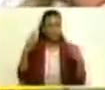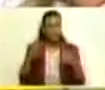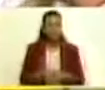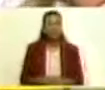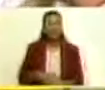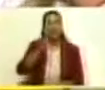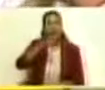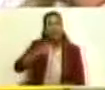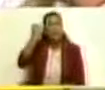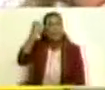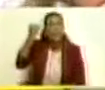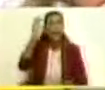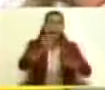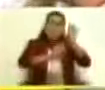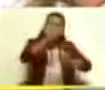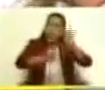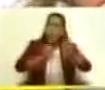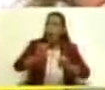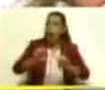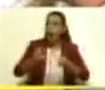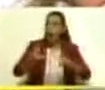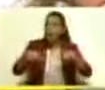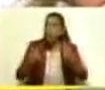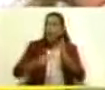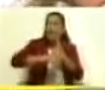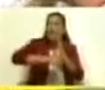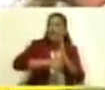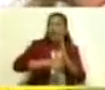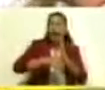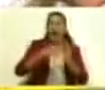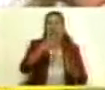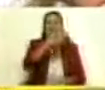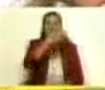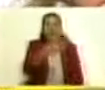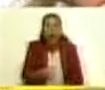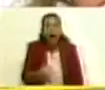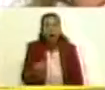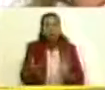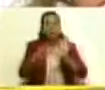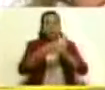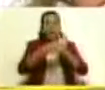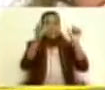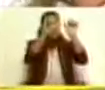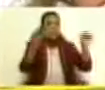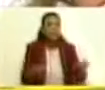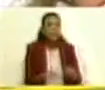Asimismo, evaluar la implementación de una cédula digital que vincule